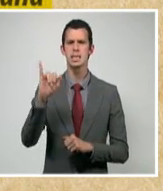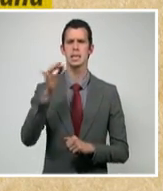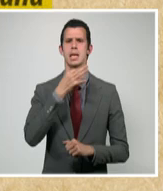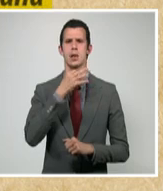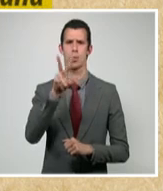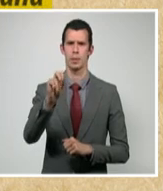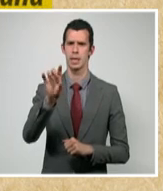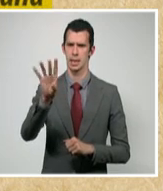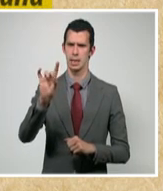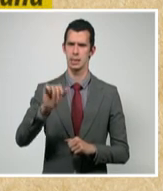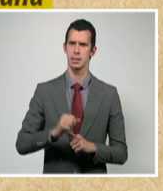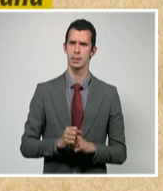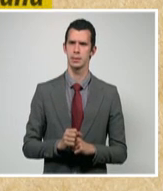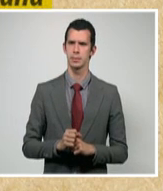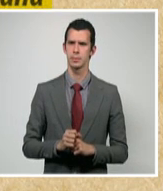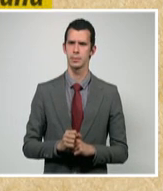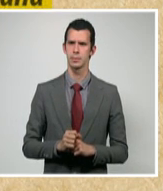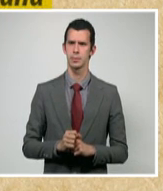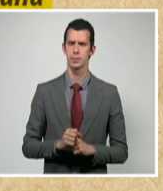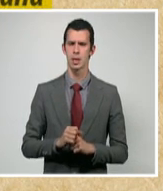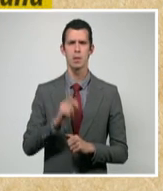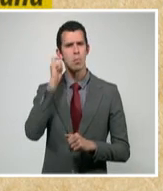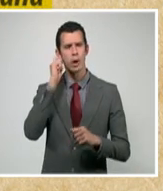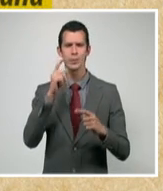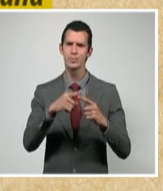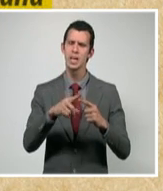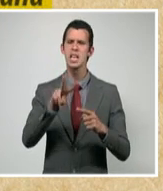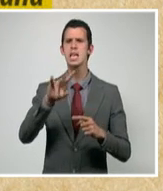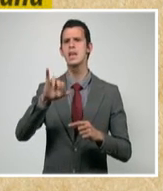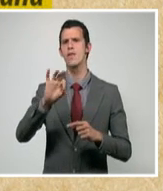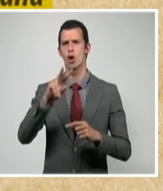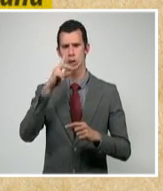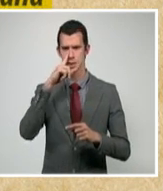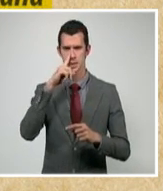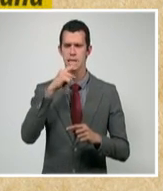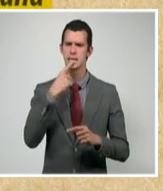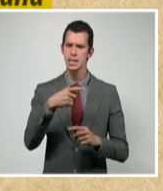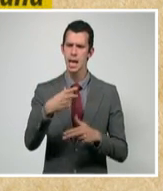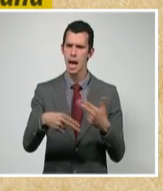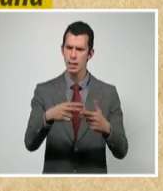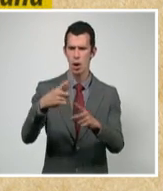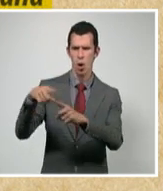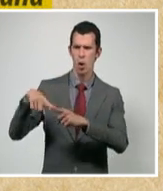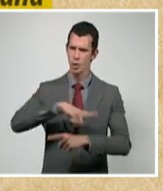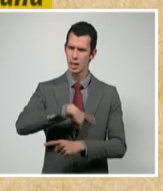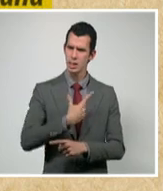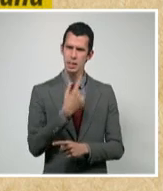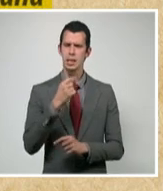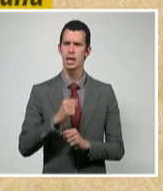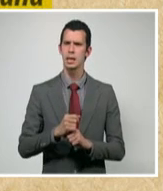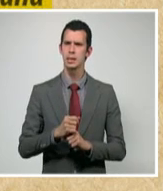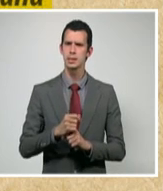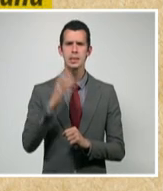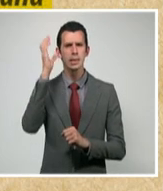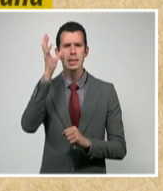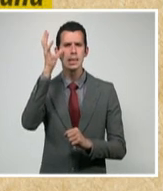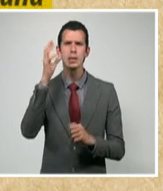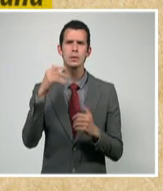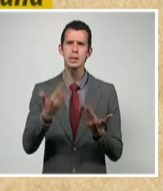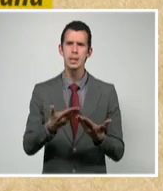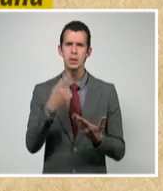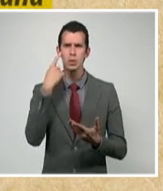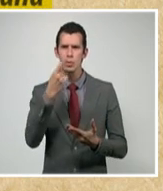Guzmán publicó: pero a decir de Ana Fernández, artista visual ecuatoriana y directora del Centro Cultural Metropolitano, la acción de